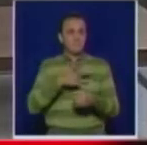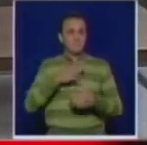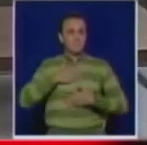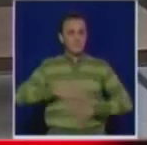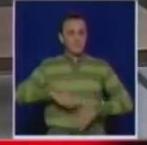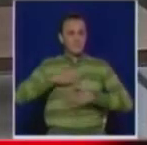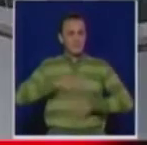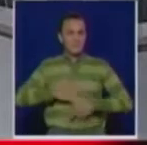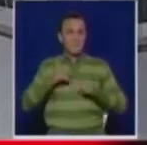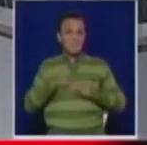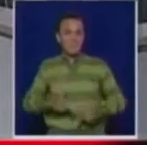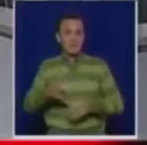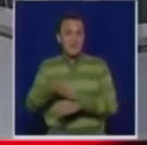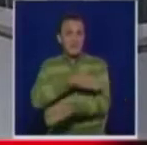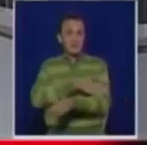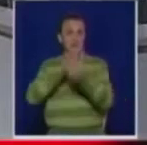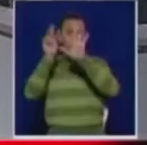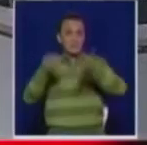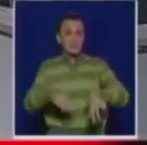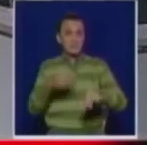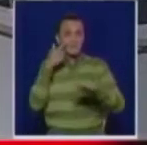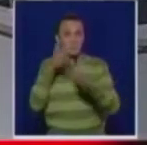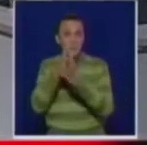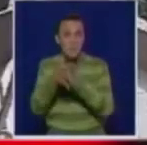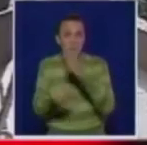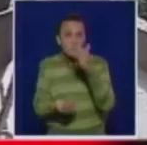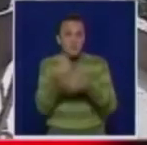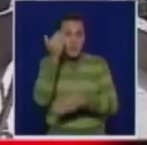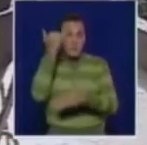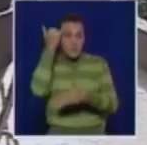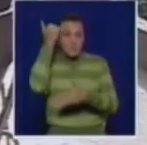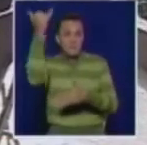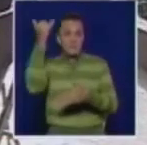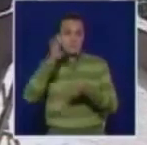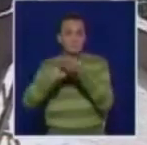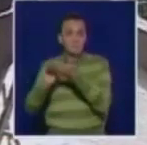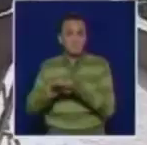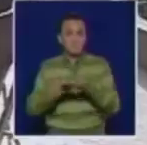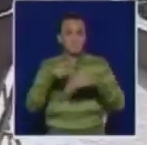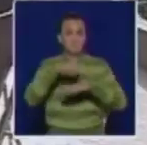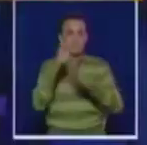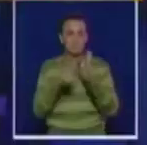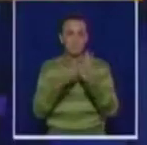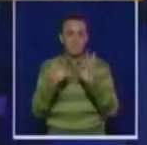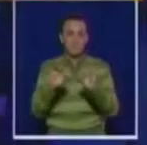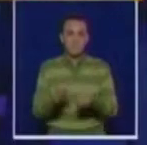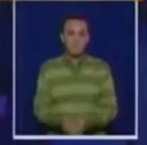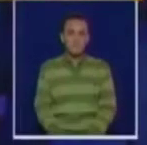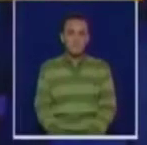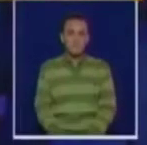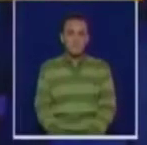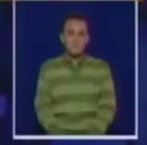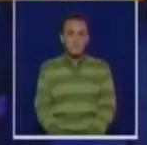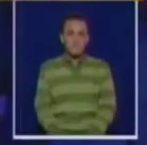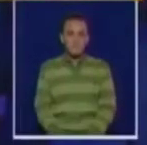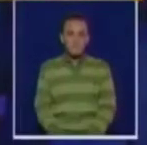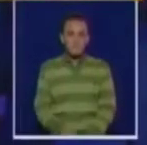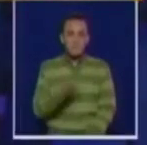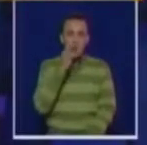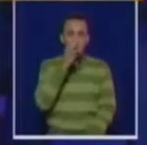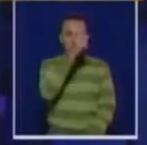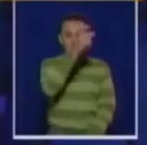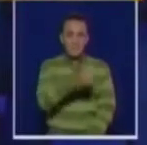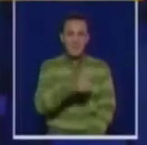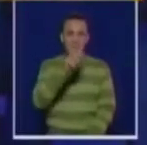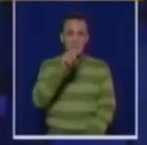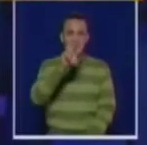de los usuarios. Después de 8 meses, esta innovadora propuesta ya está al servicio de toda la región. El exjugador Freddy Rincón ya